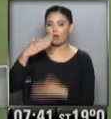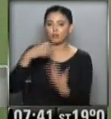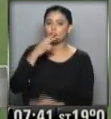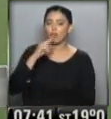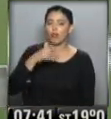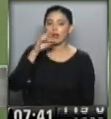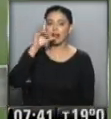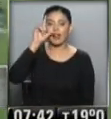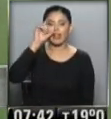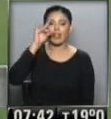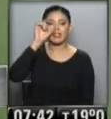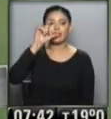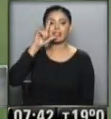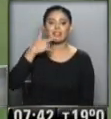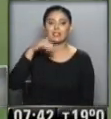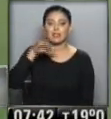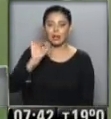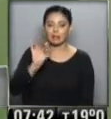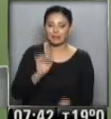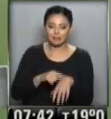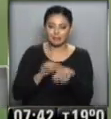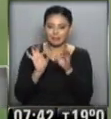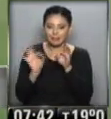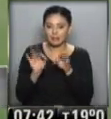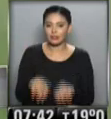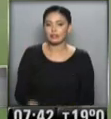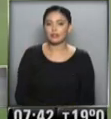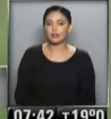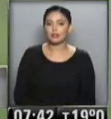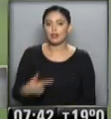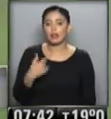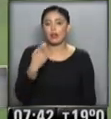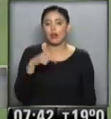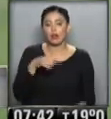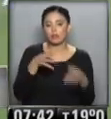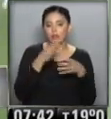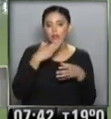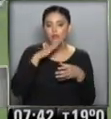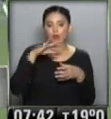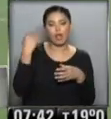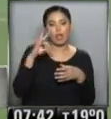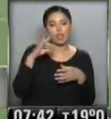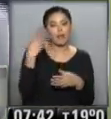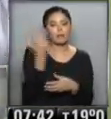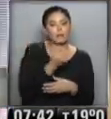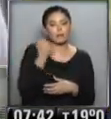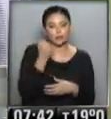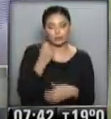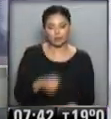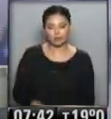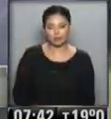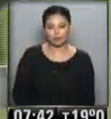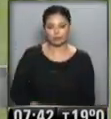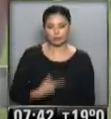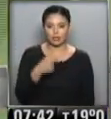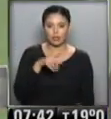cuando faltaba muy poco para el final del partido. Bueno, una diferencia que ahora Boca va a tener que saber aprovechar. Récord